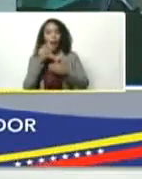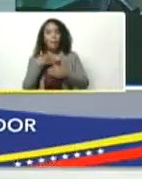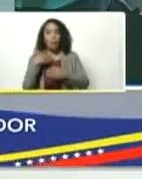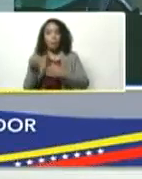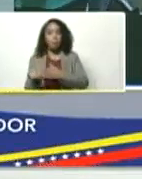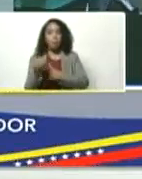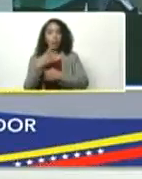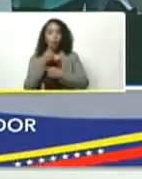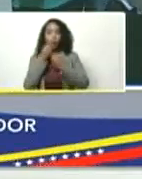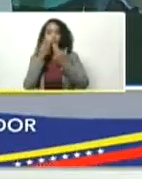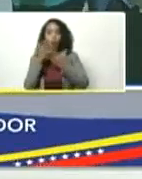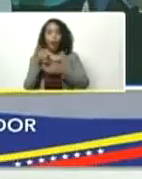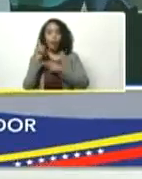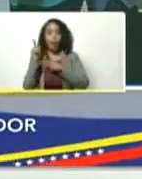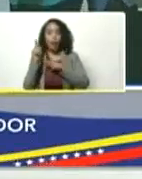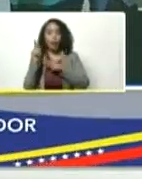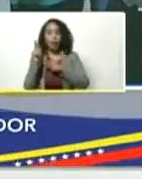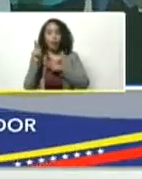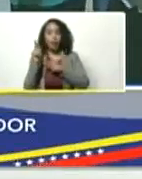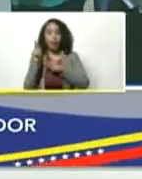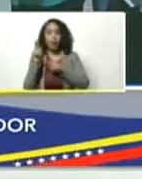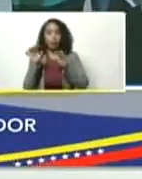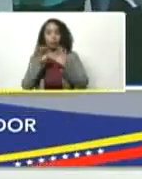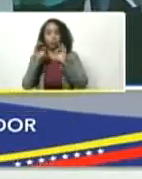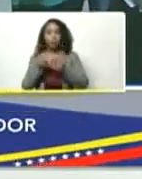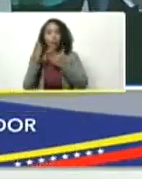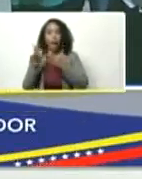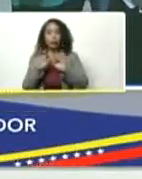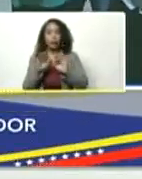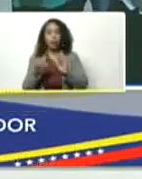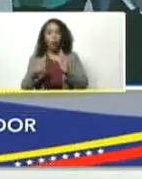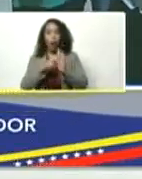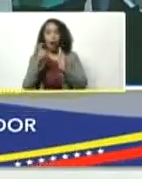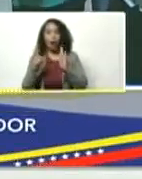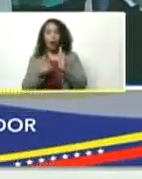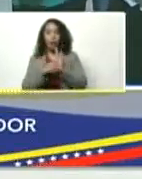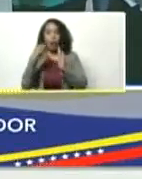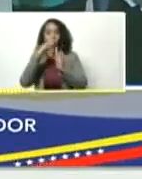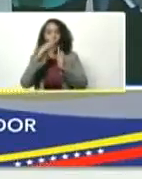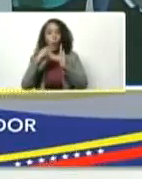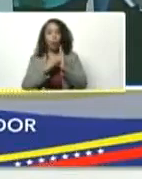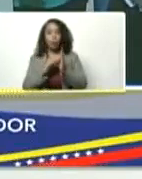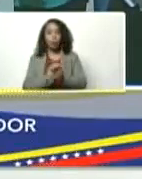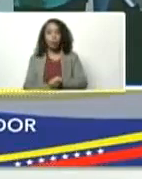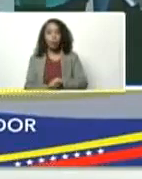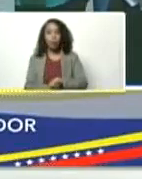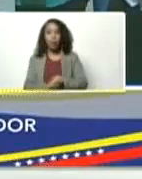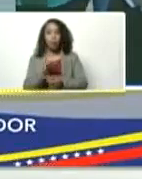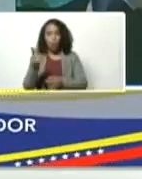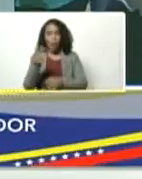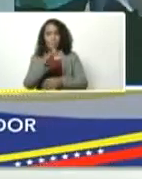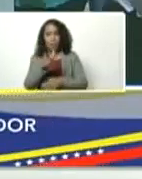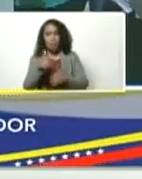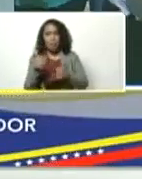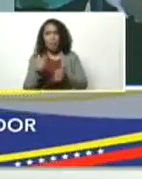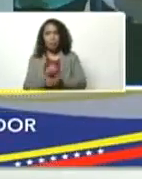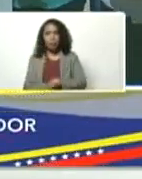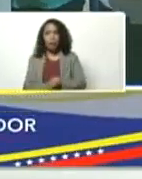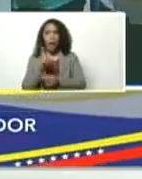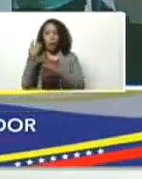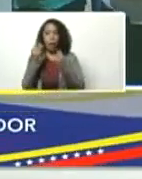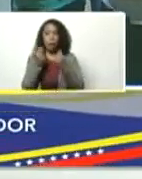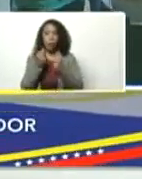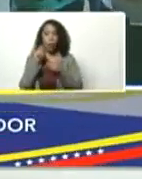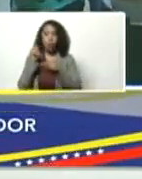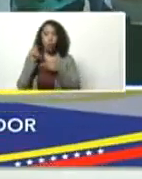mandas una buena hamaca de esa y se la regalamos al secretario general de la OPEP. ¿Qué te parece, Laura? Esos precios